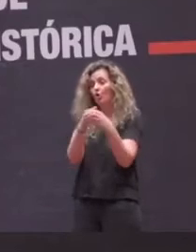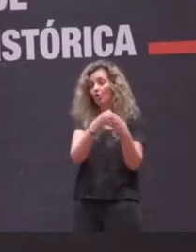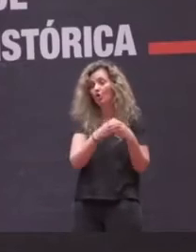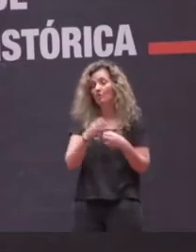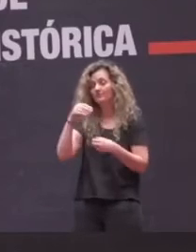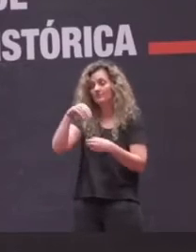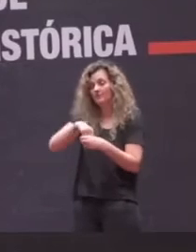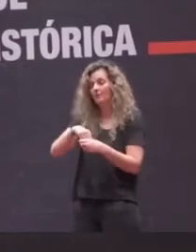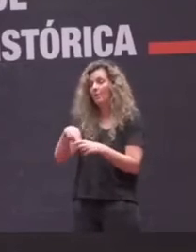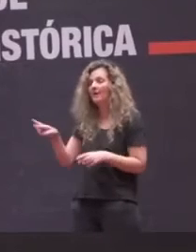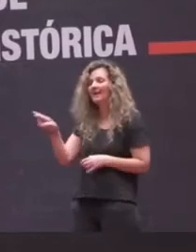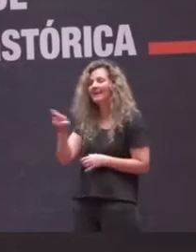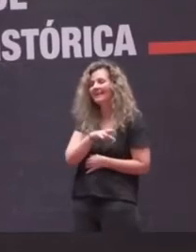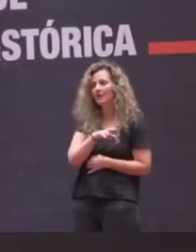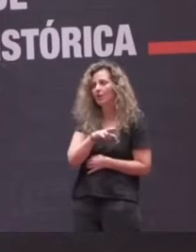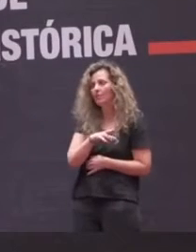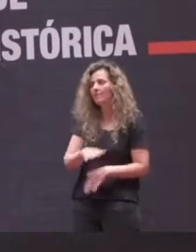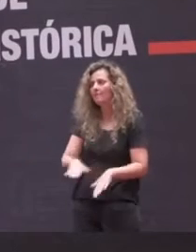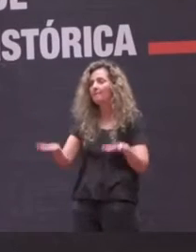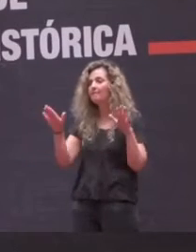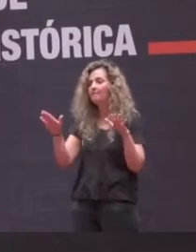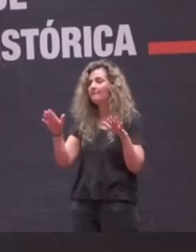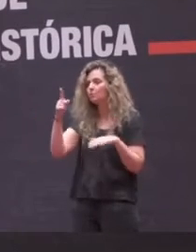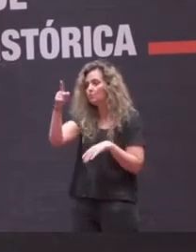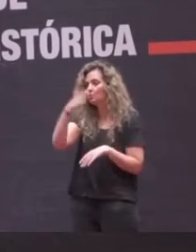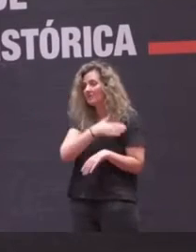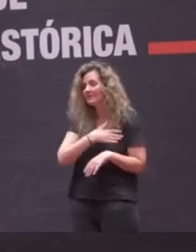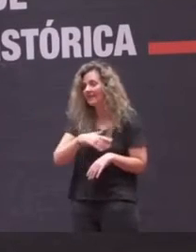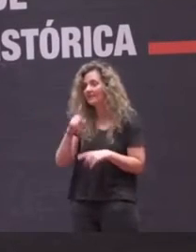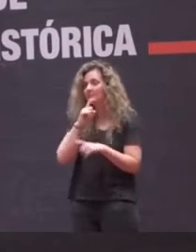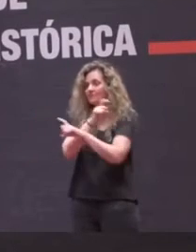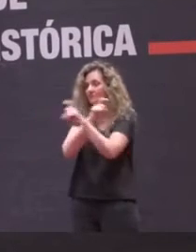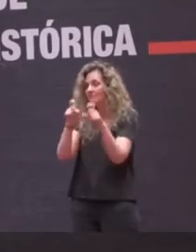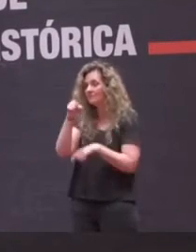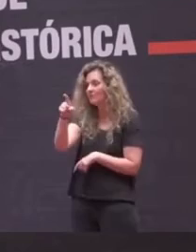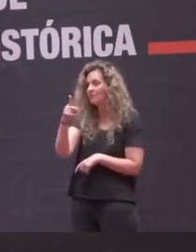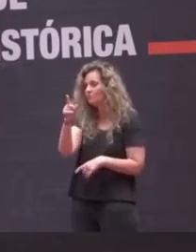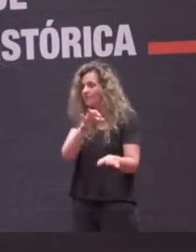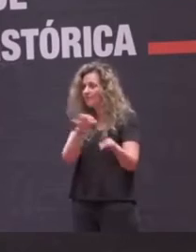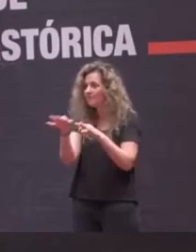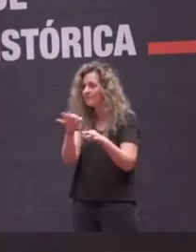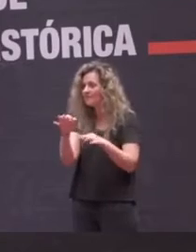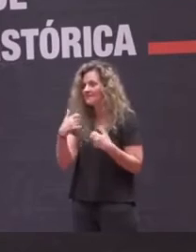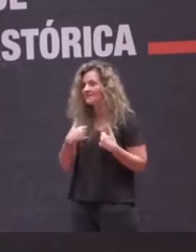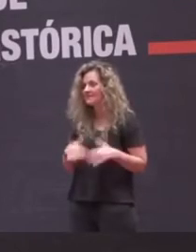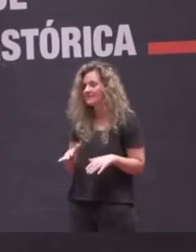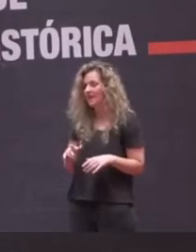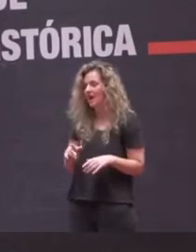Gracias.